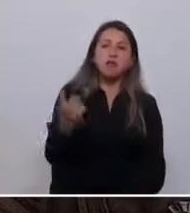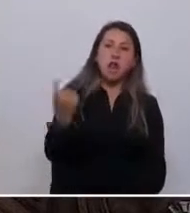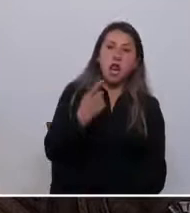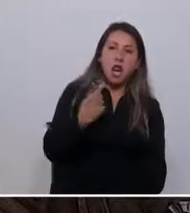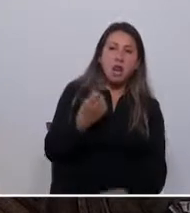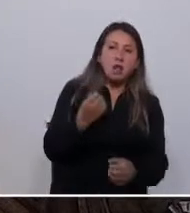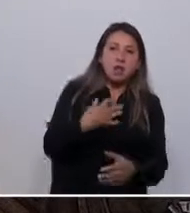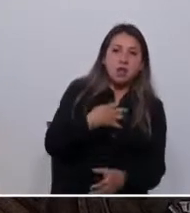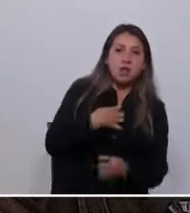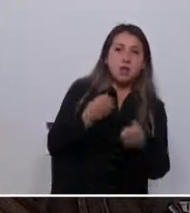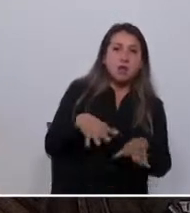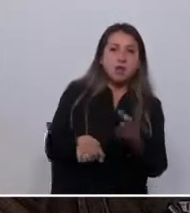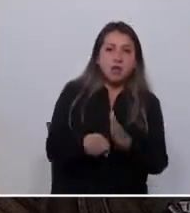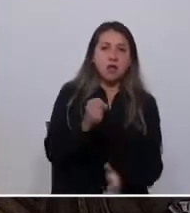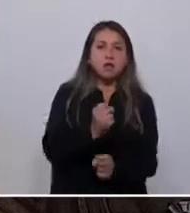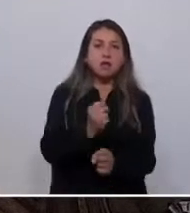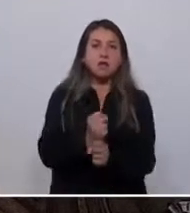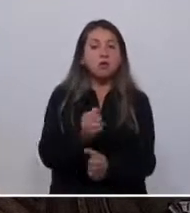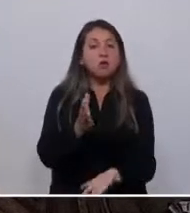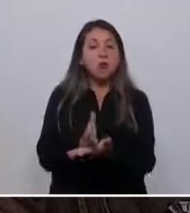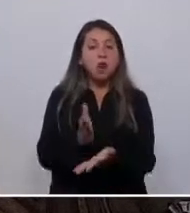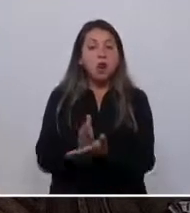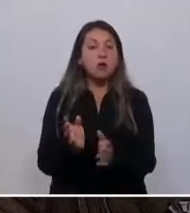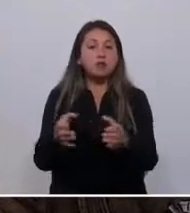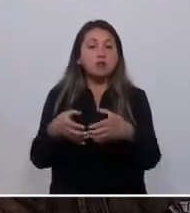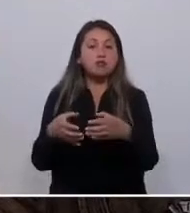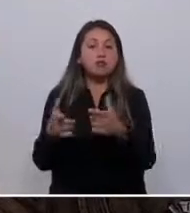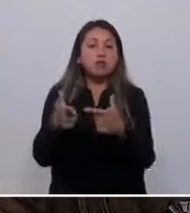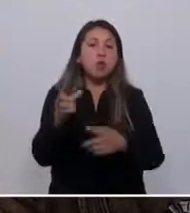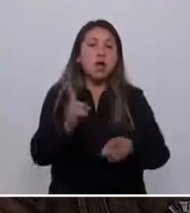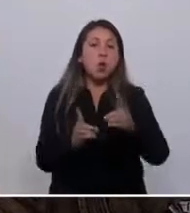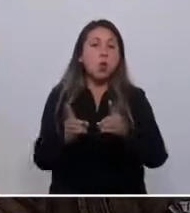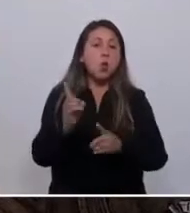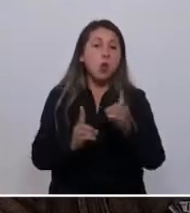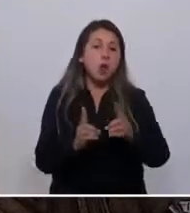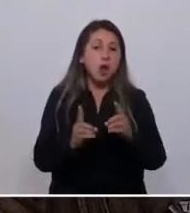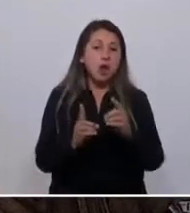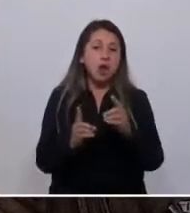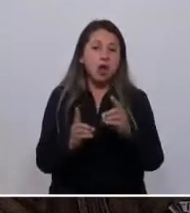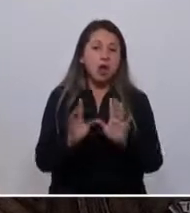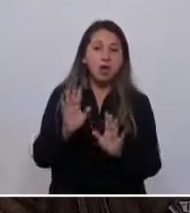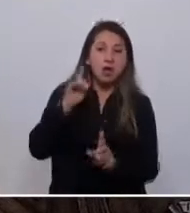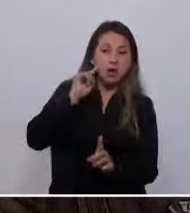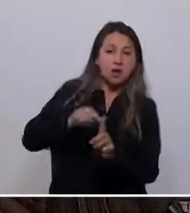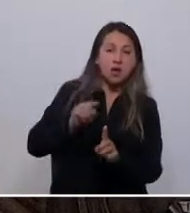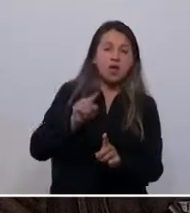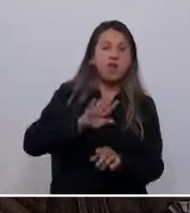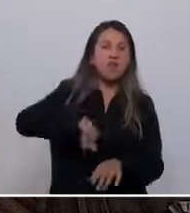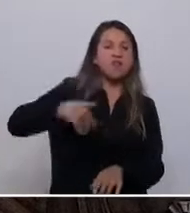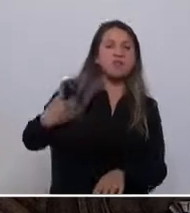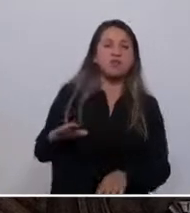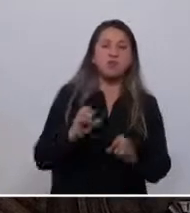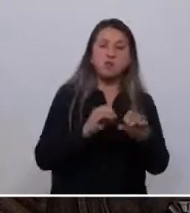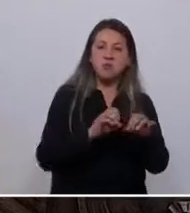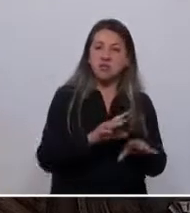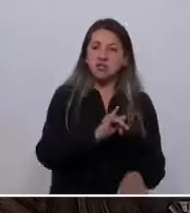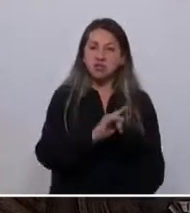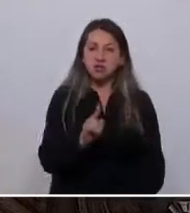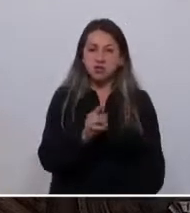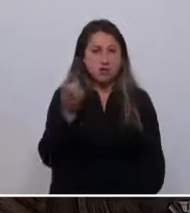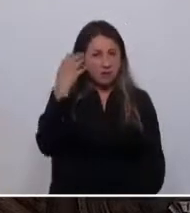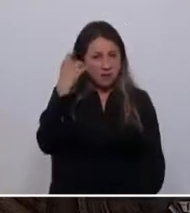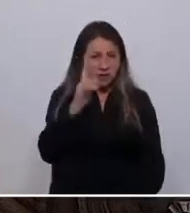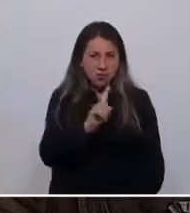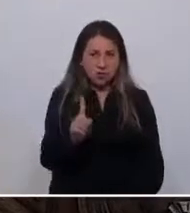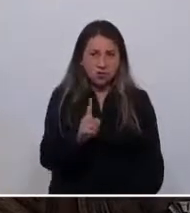el trabajo, escuelas privilegiando muchas otras cosas antes que el aprendizaje. Fui testigo de